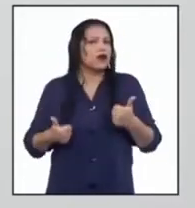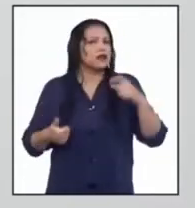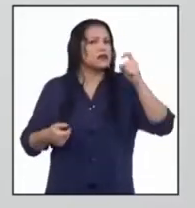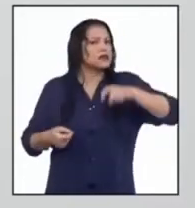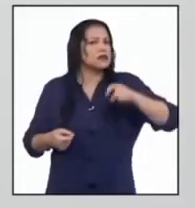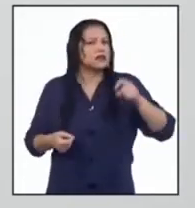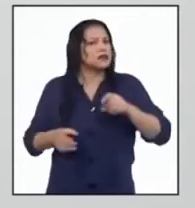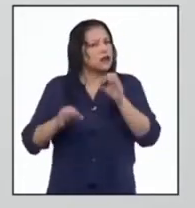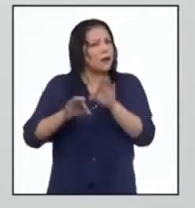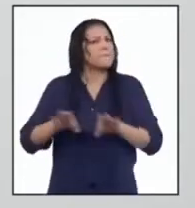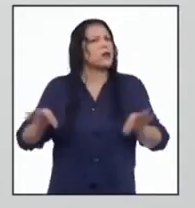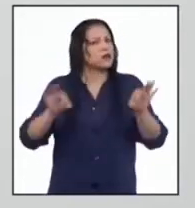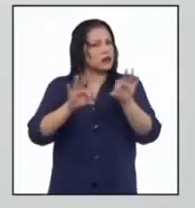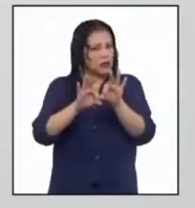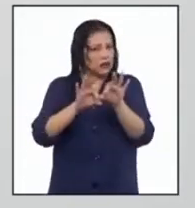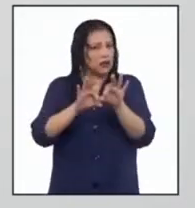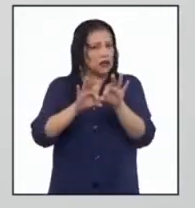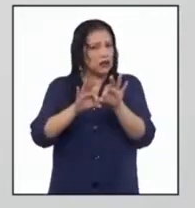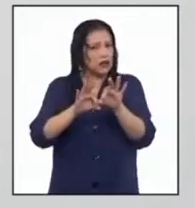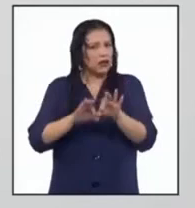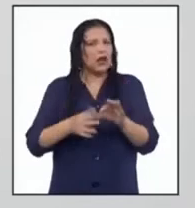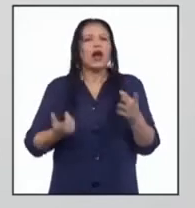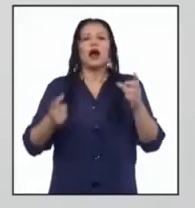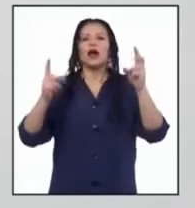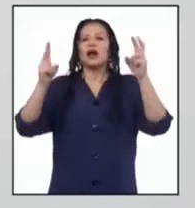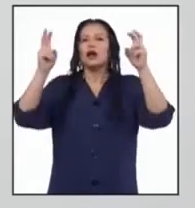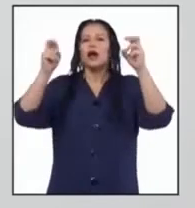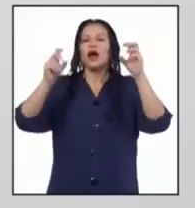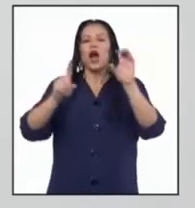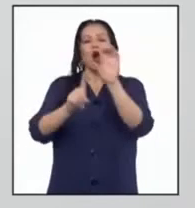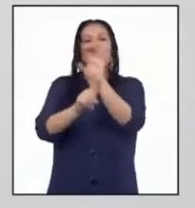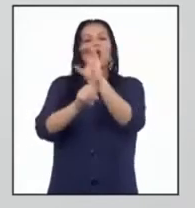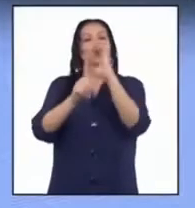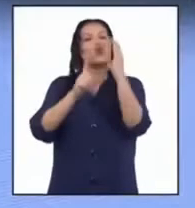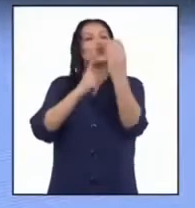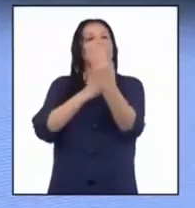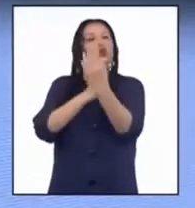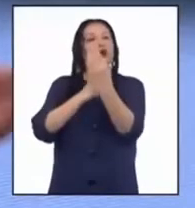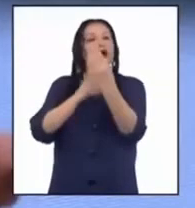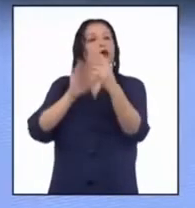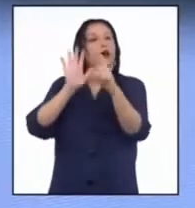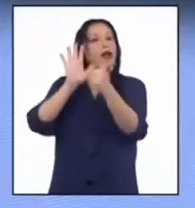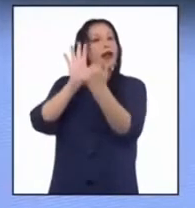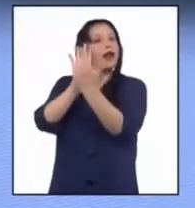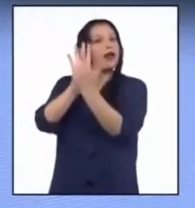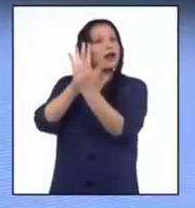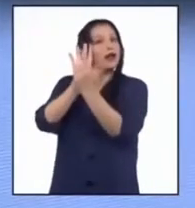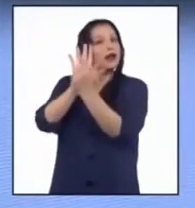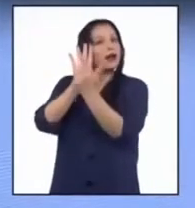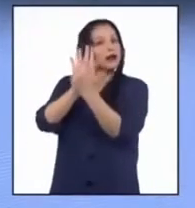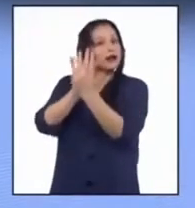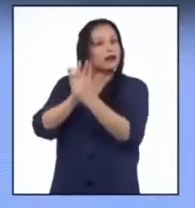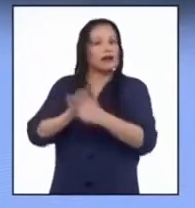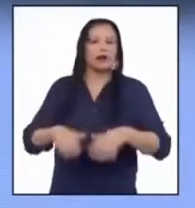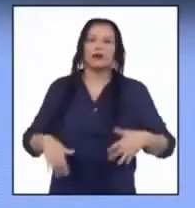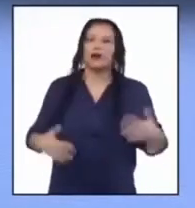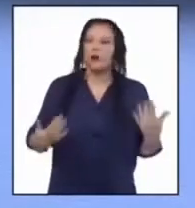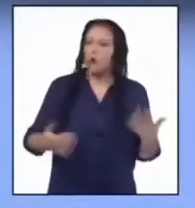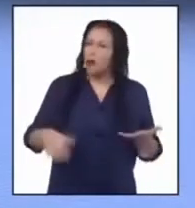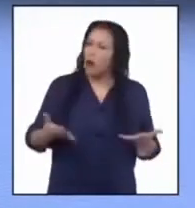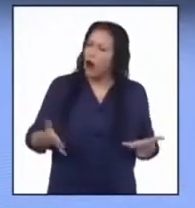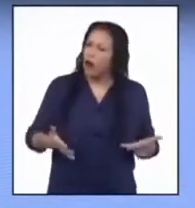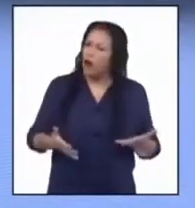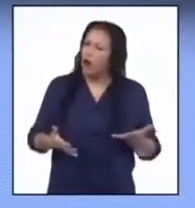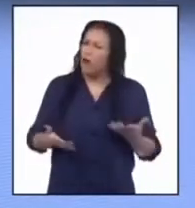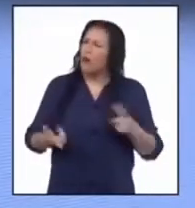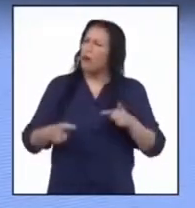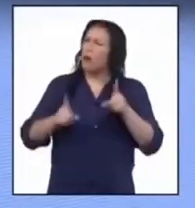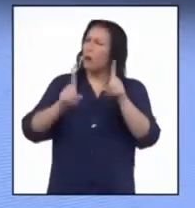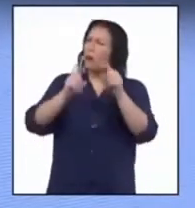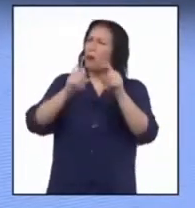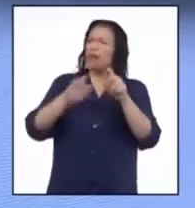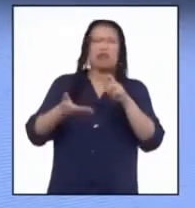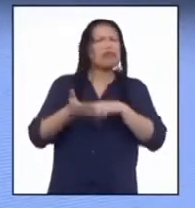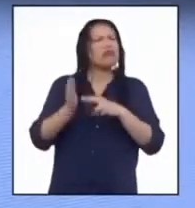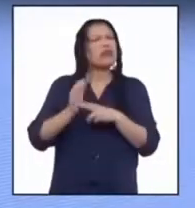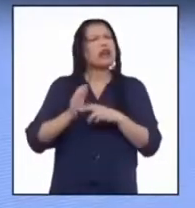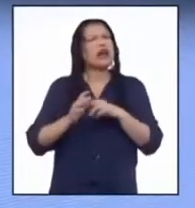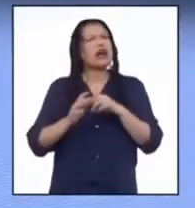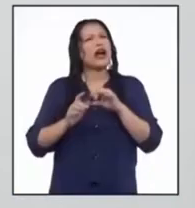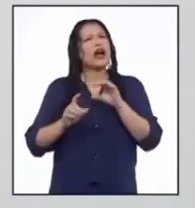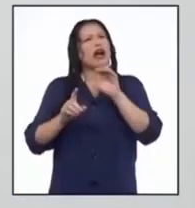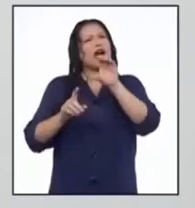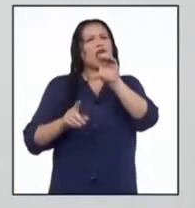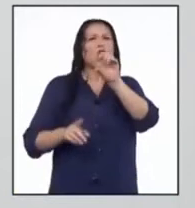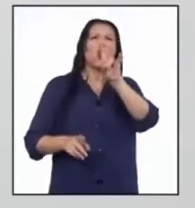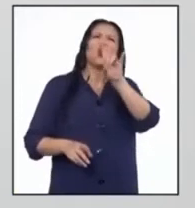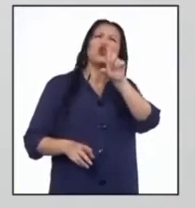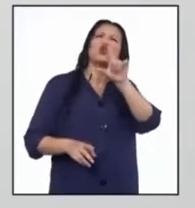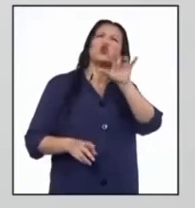cosa que se llama cultura de la legalidad. Qué interesante, profesora. ¿Qué es eso? Por favor, háganos el